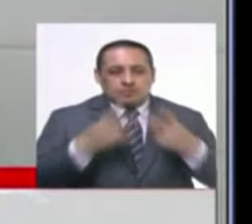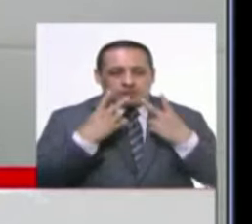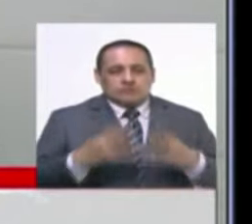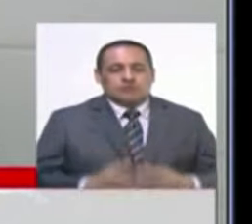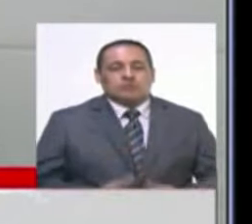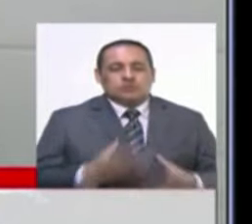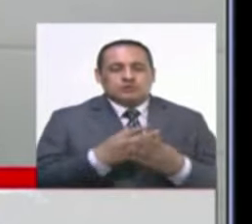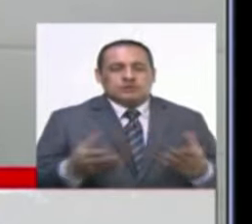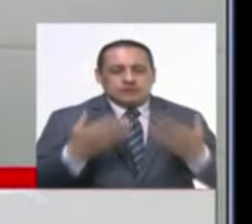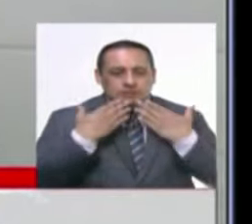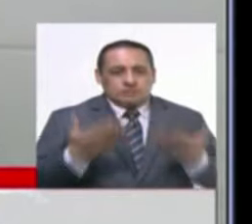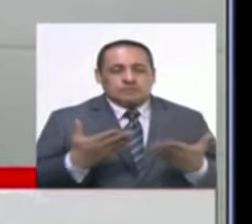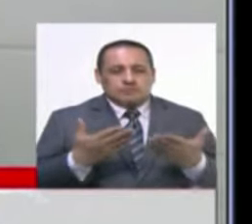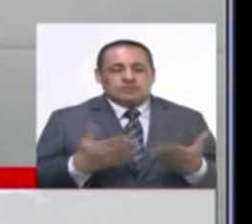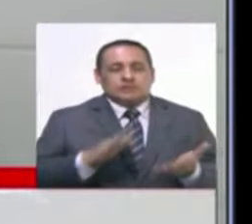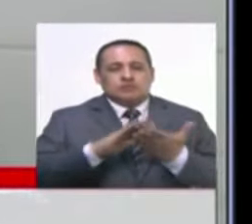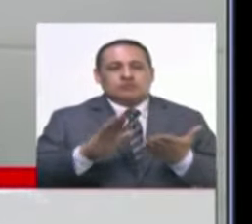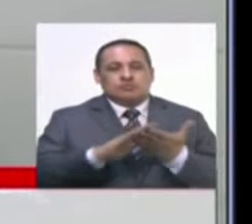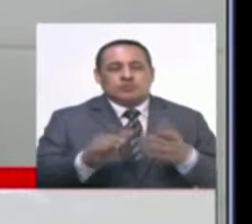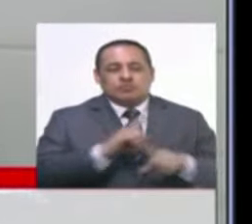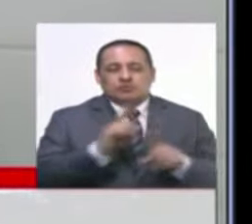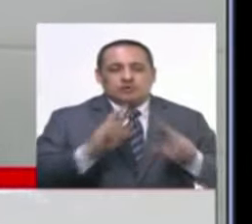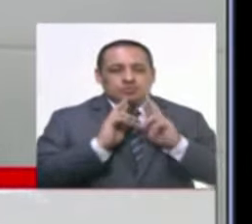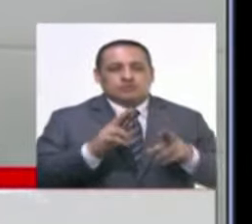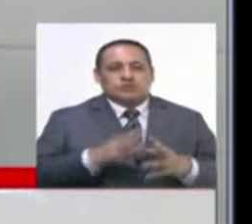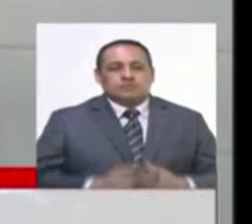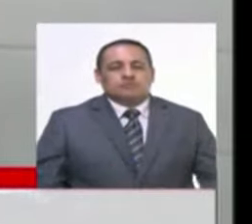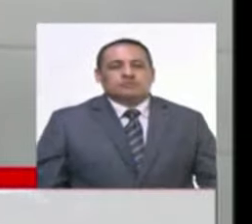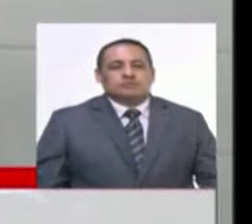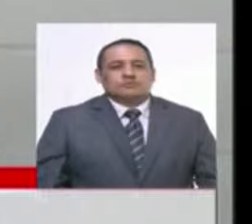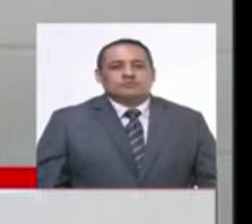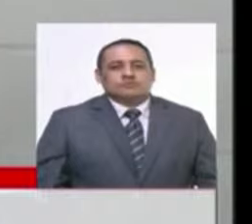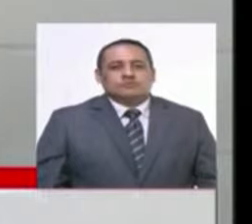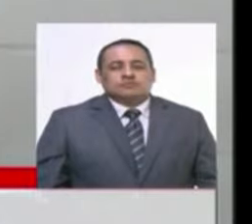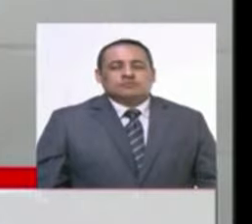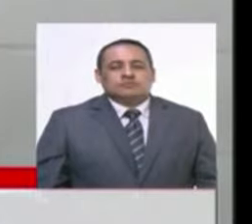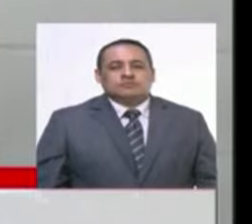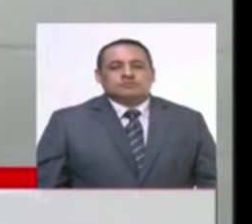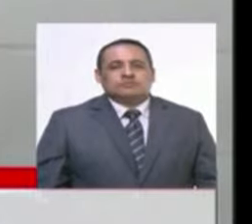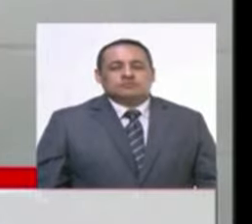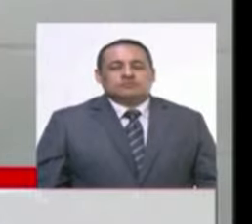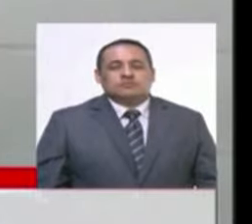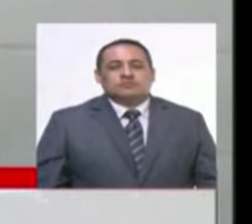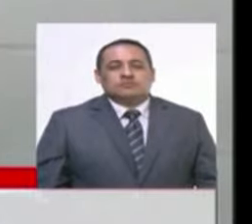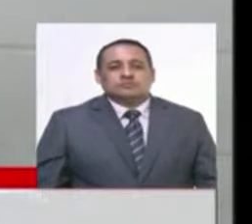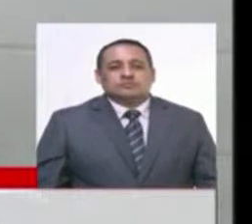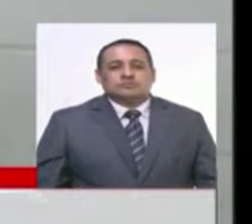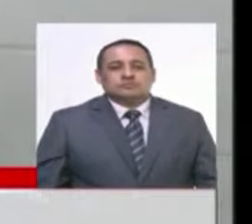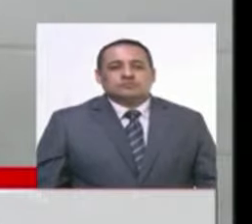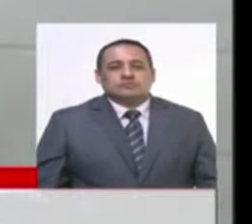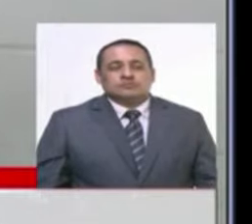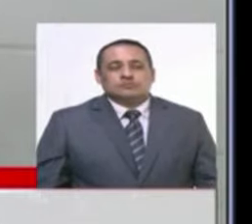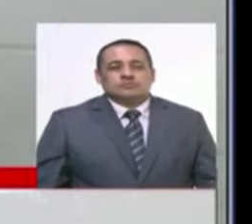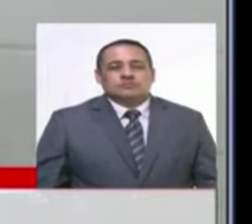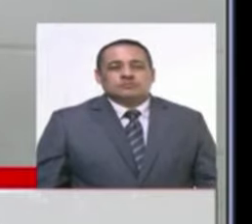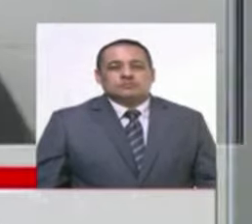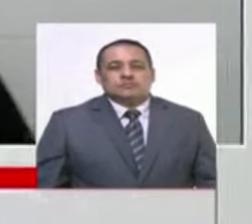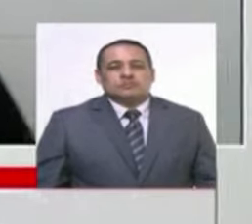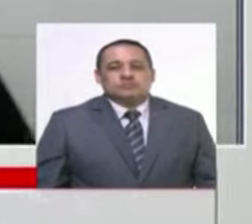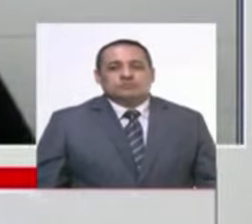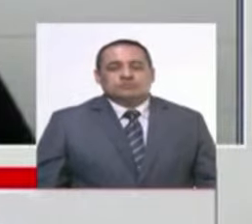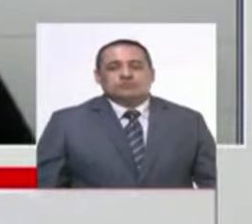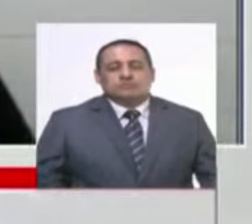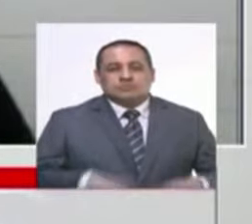ello. Muchas gracias y disculpe por no responder su pregunta. Correcto. Congresista Pasión Dávila. La